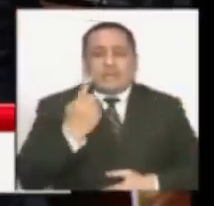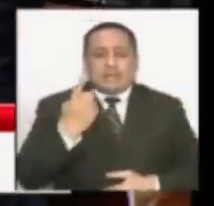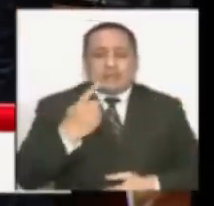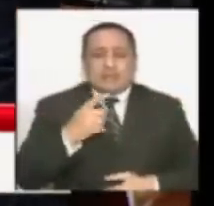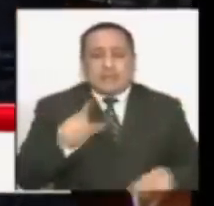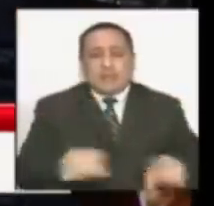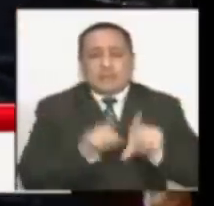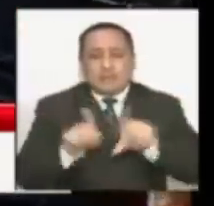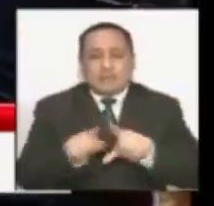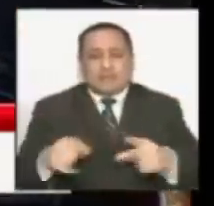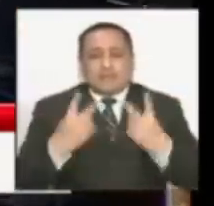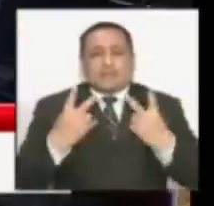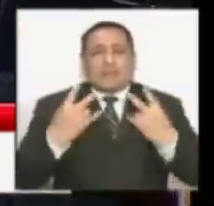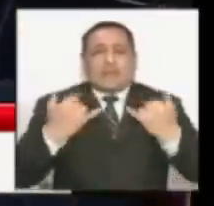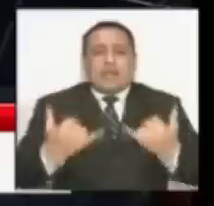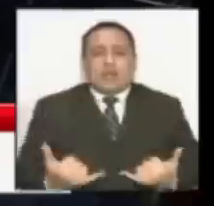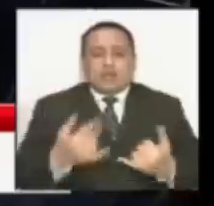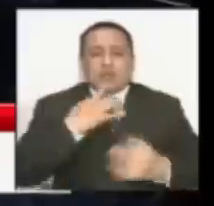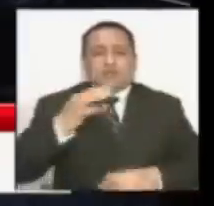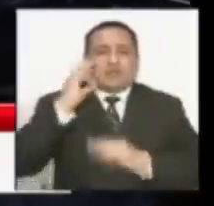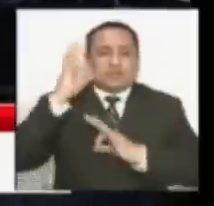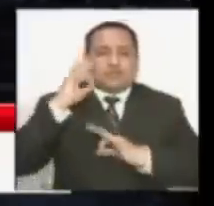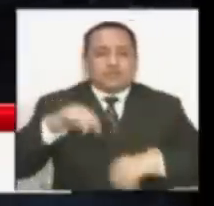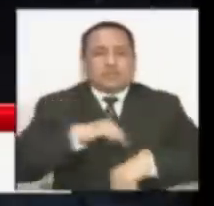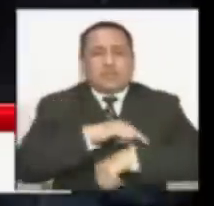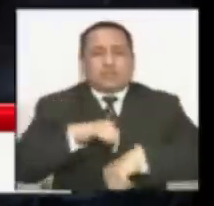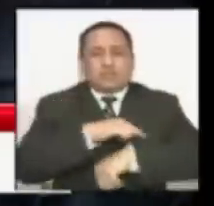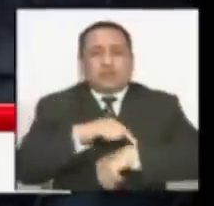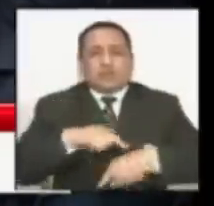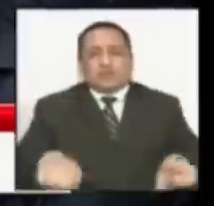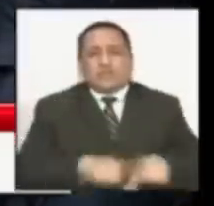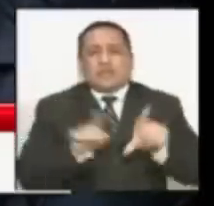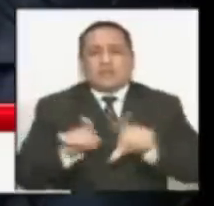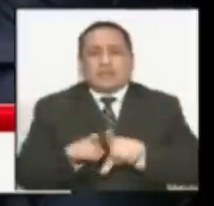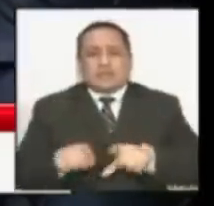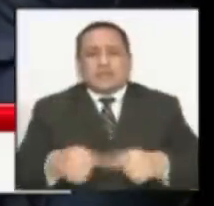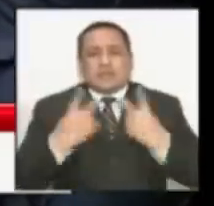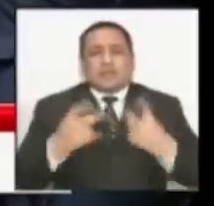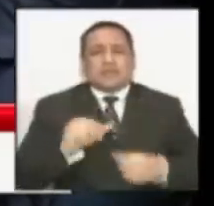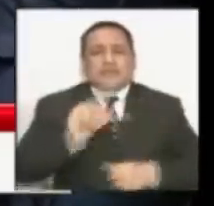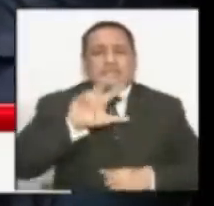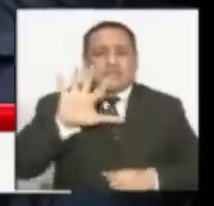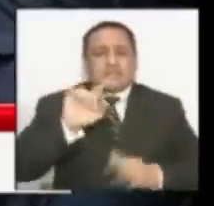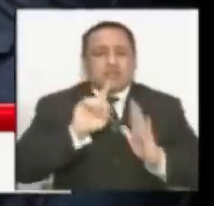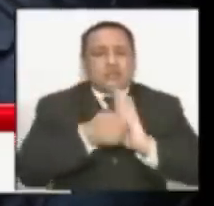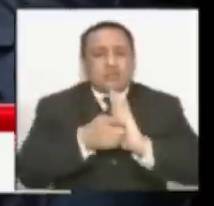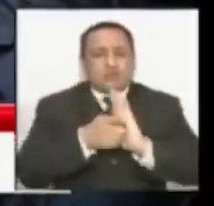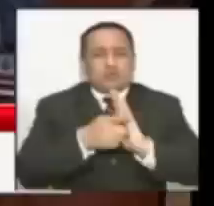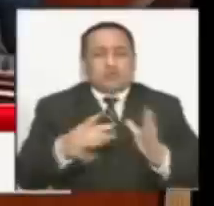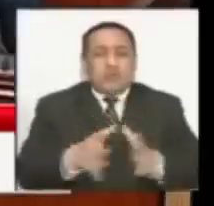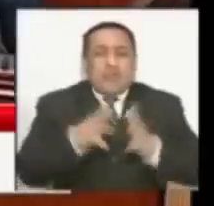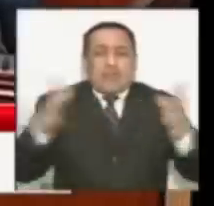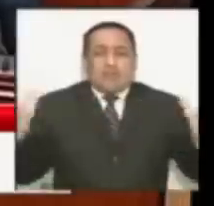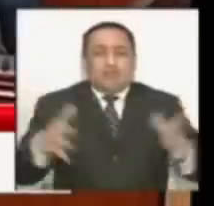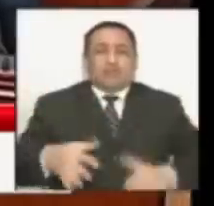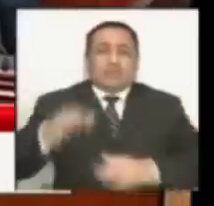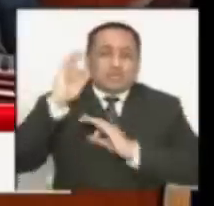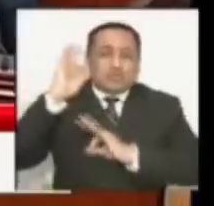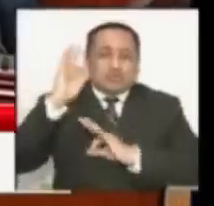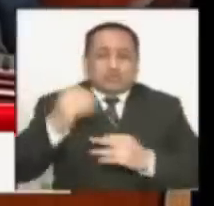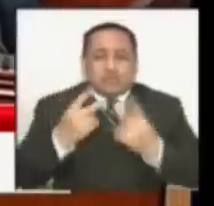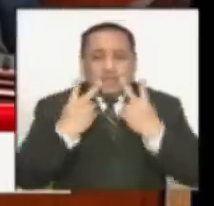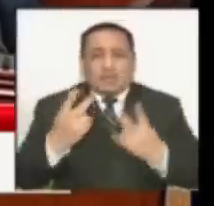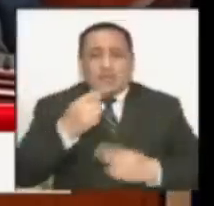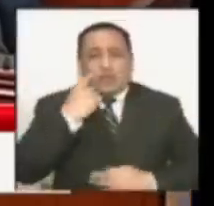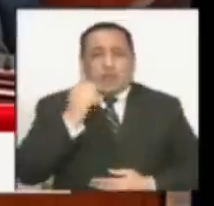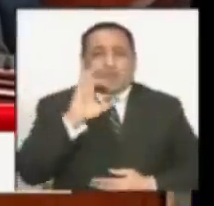no le corresponde tener espacio en el pleno del Congreso, reservado solamente para el poder legislativo, es